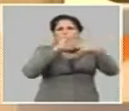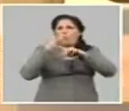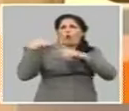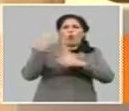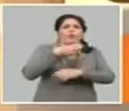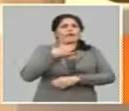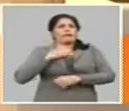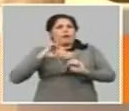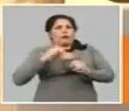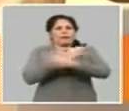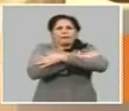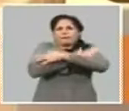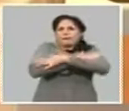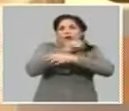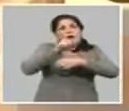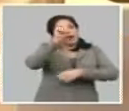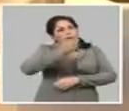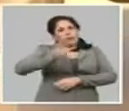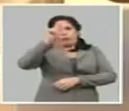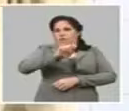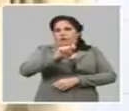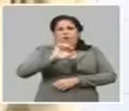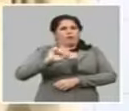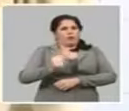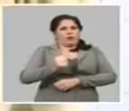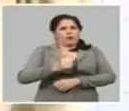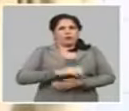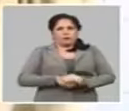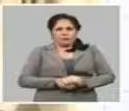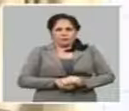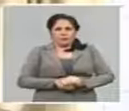que esta proyección ahora nos importa